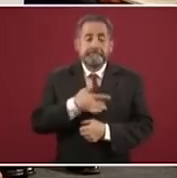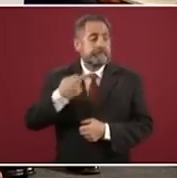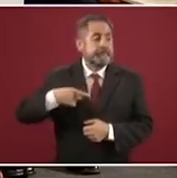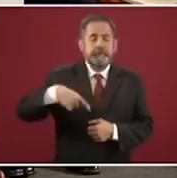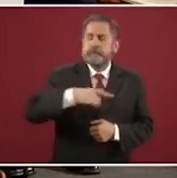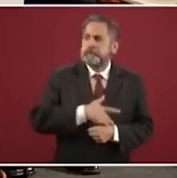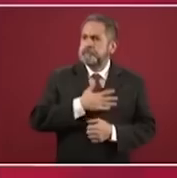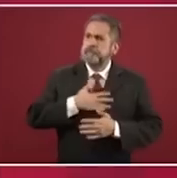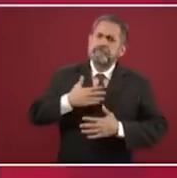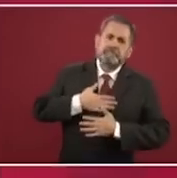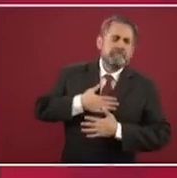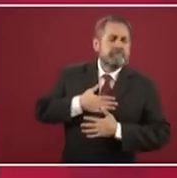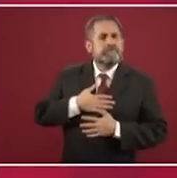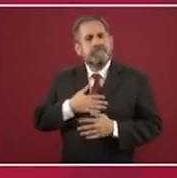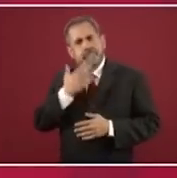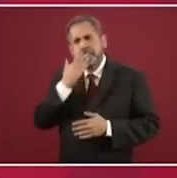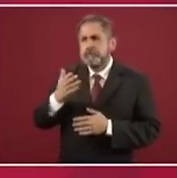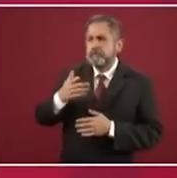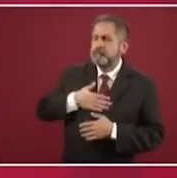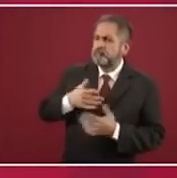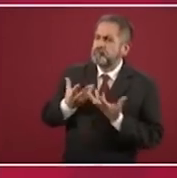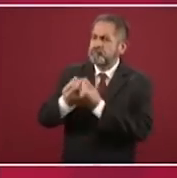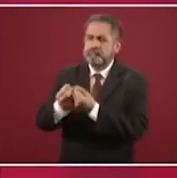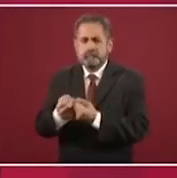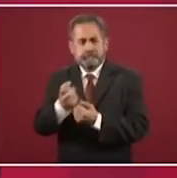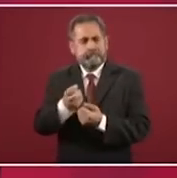a gobernar. Esto es la democracia,